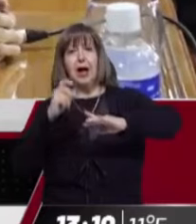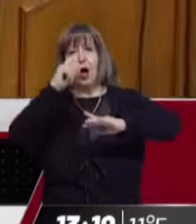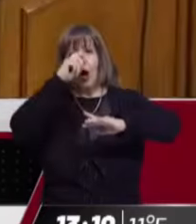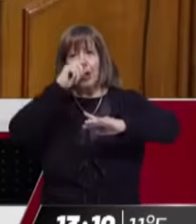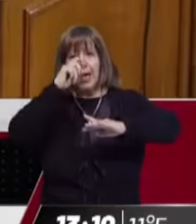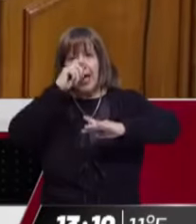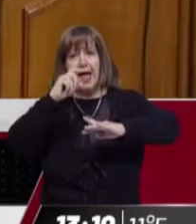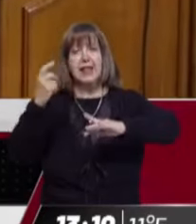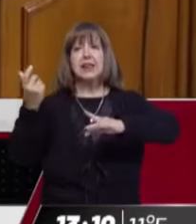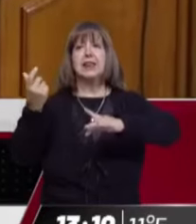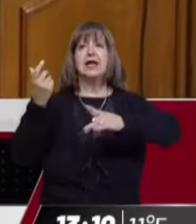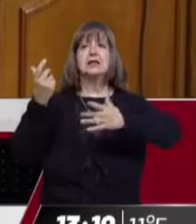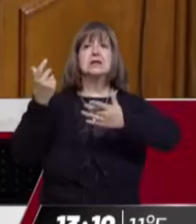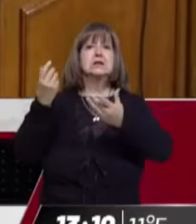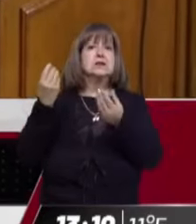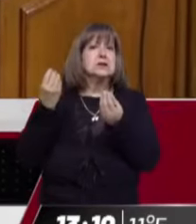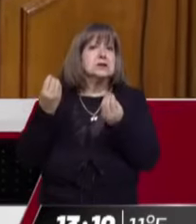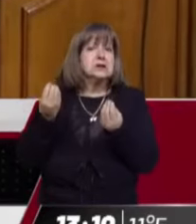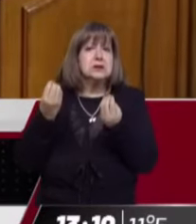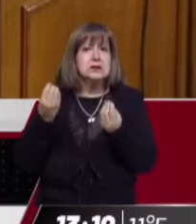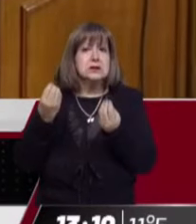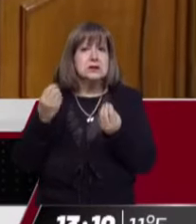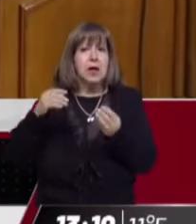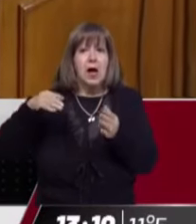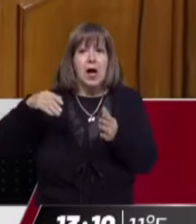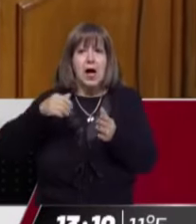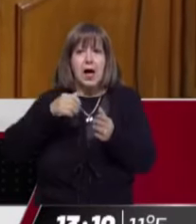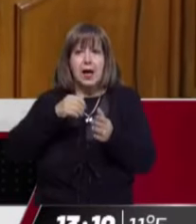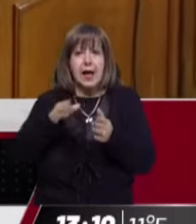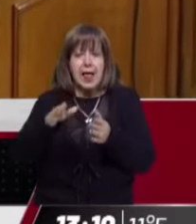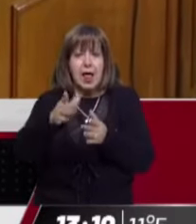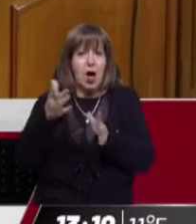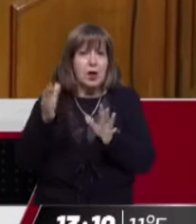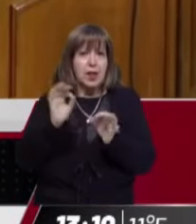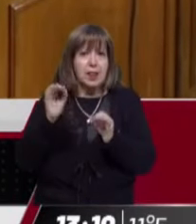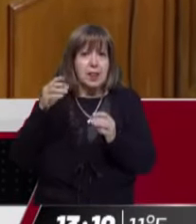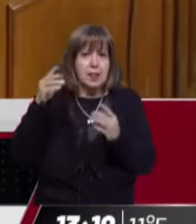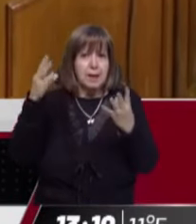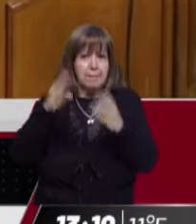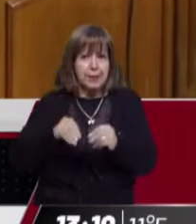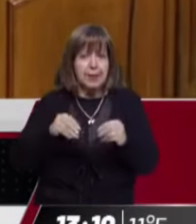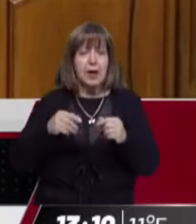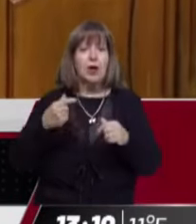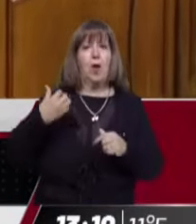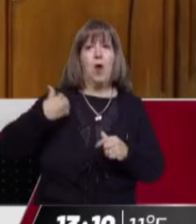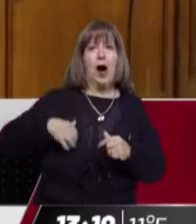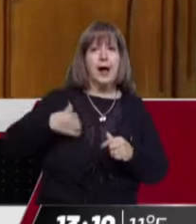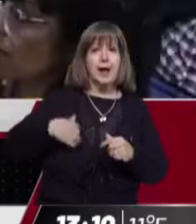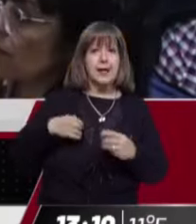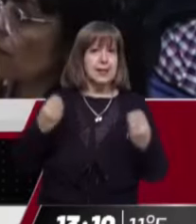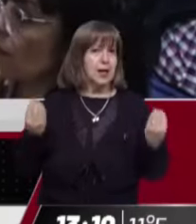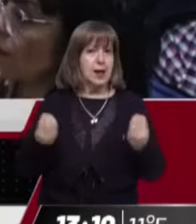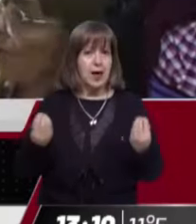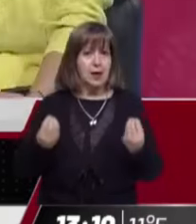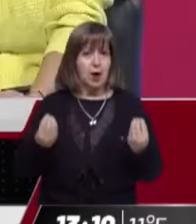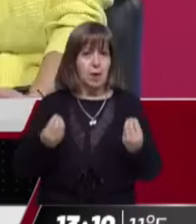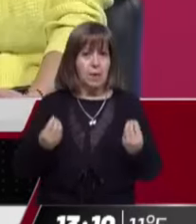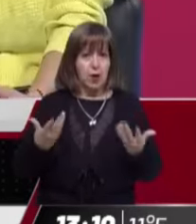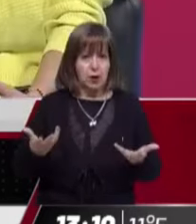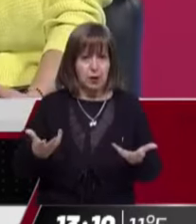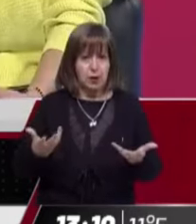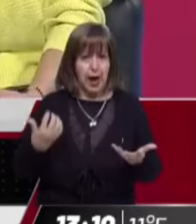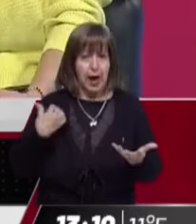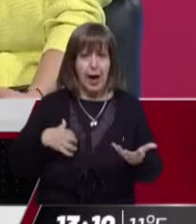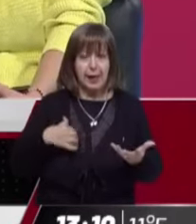Mesopotamia tiene que emigrar. ¿Cuál le parece que sería la reacción de la Argentina en ese De caso? bronca, de fastidio, denuncia, en